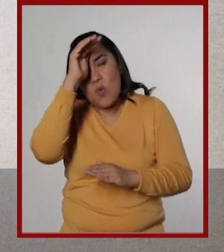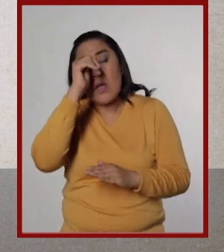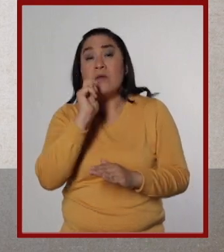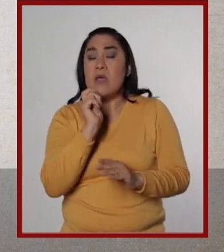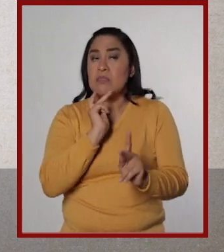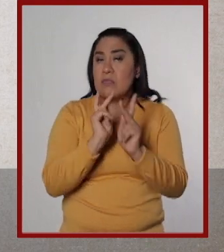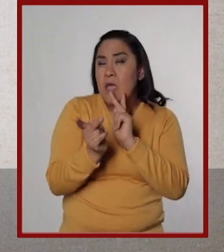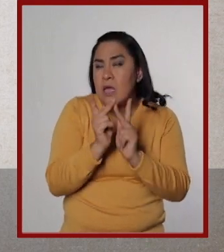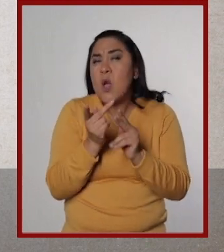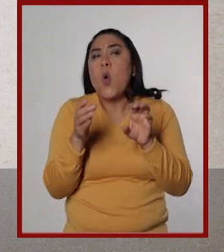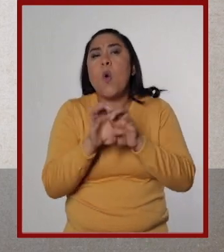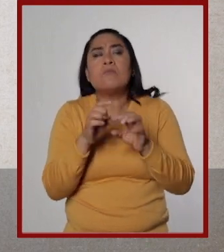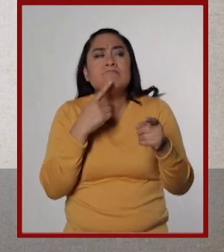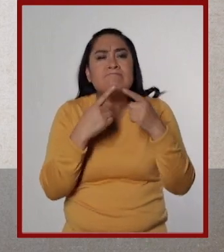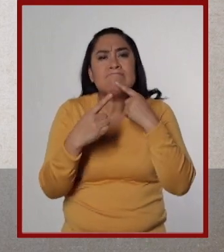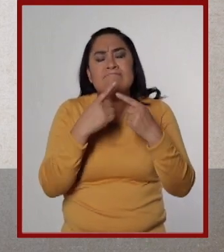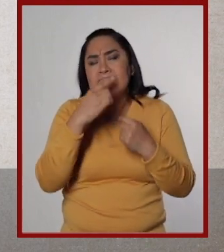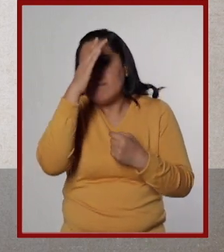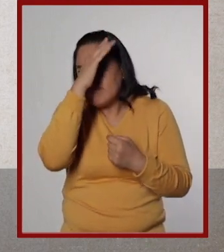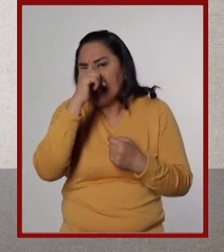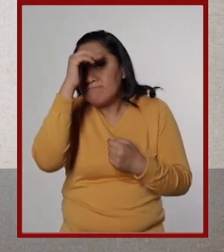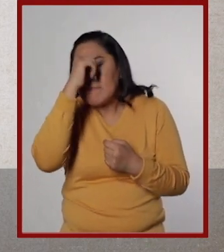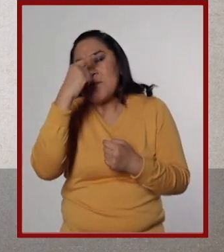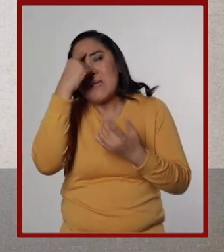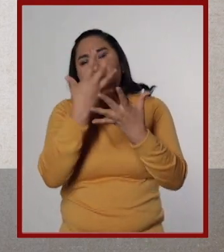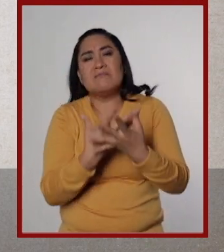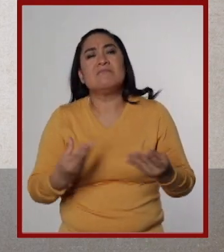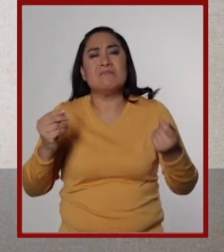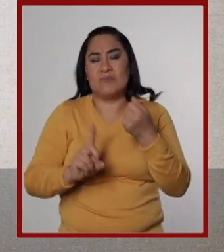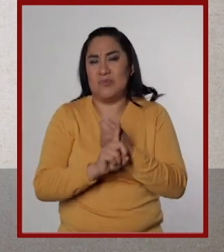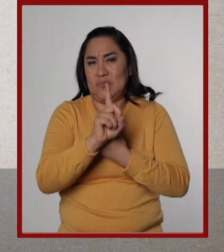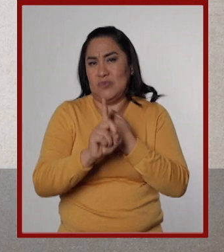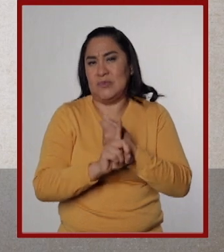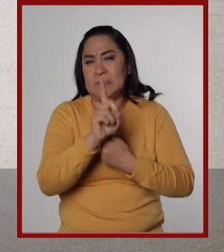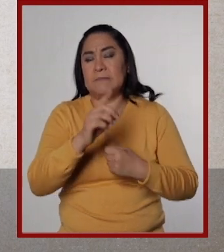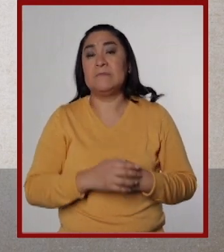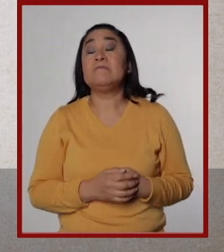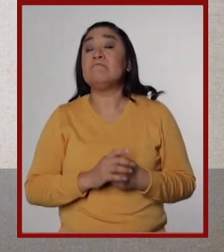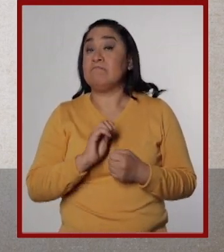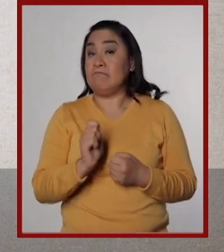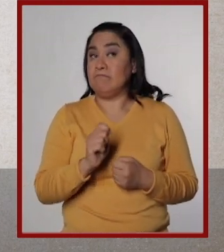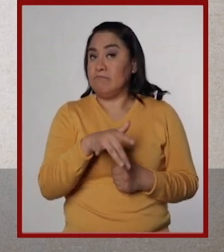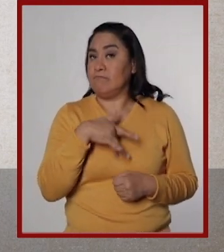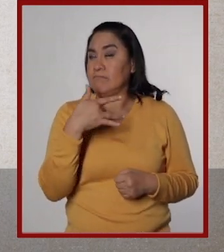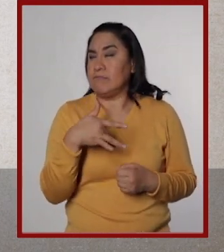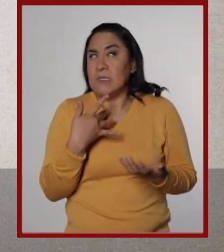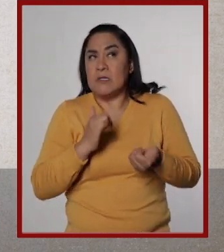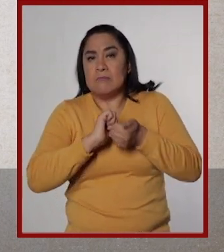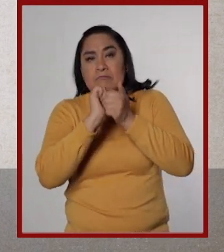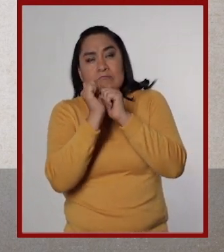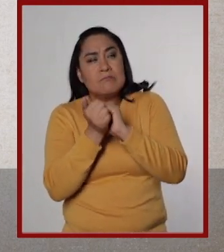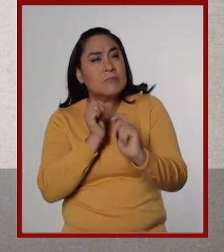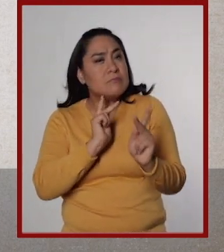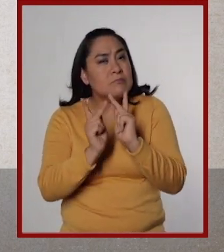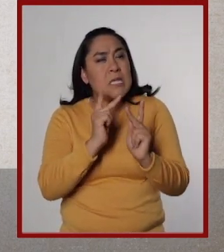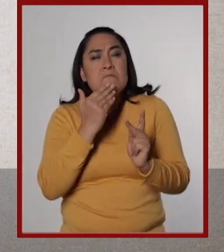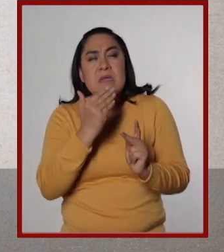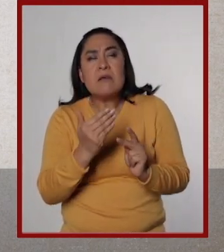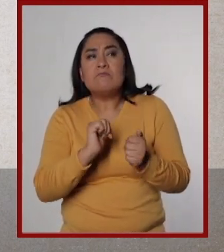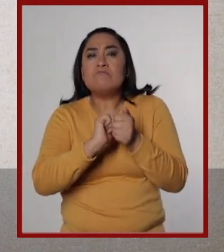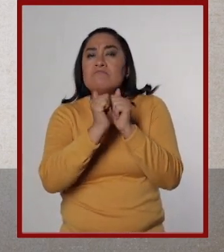cómo terminaremos resolviendo y dirimiendo el conflicto mismo. Las habilidades para tener un diálogo de calidad